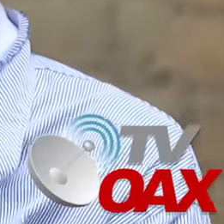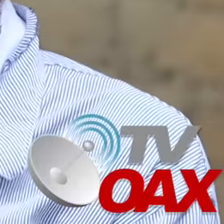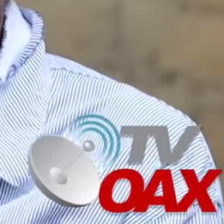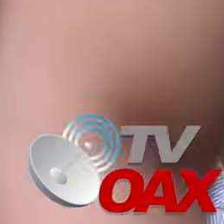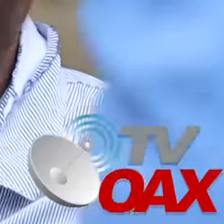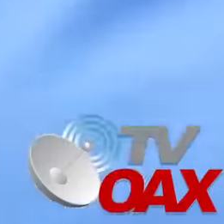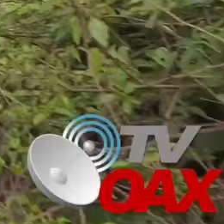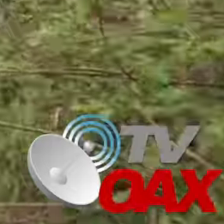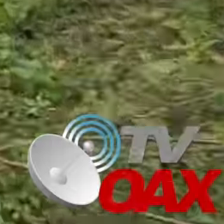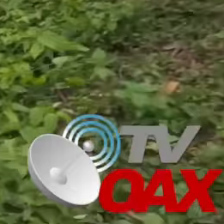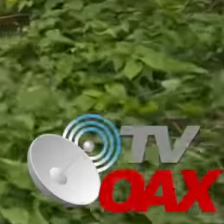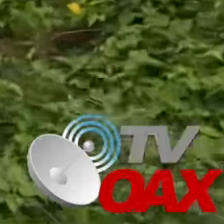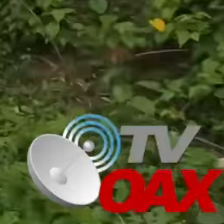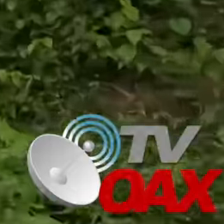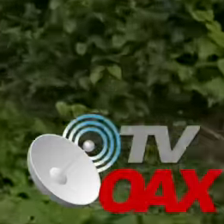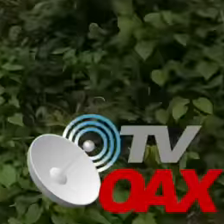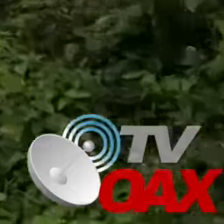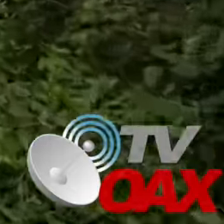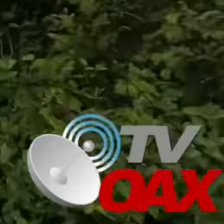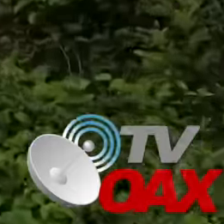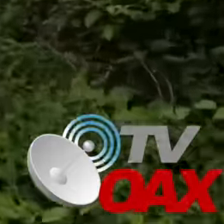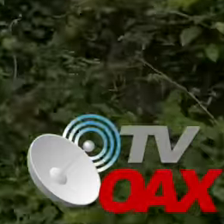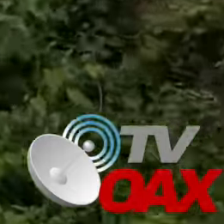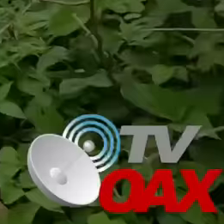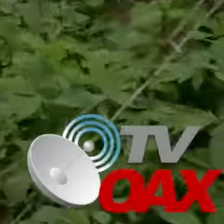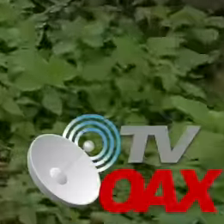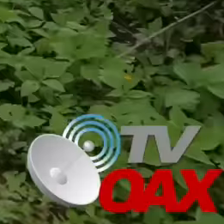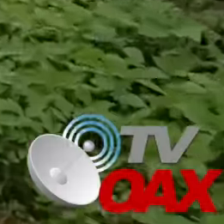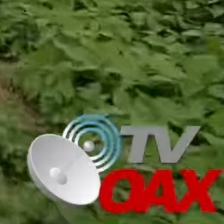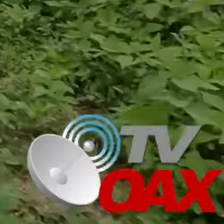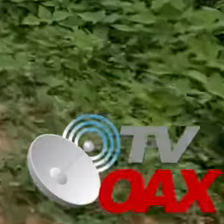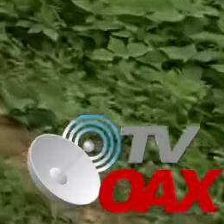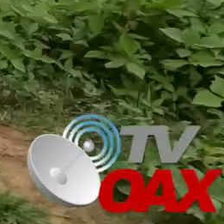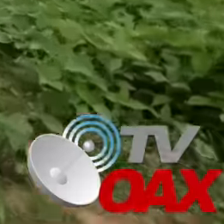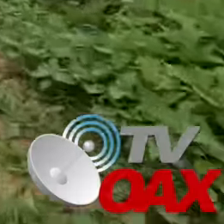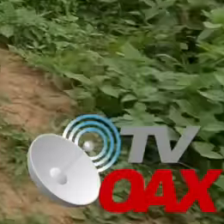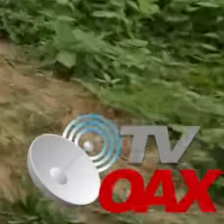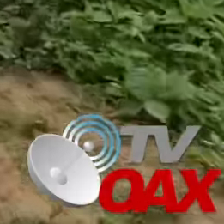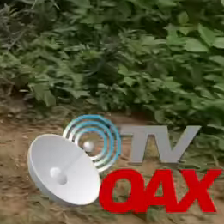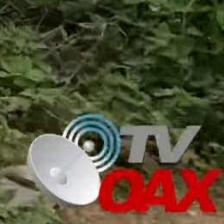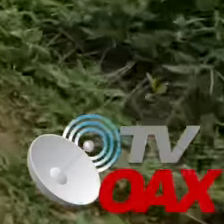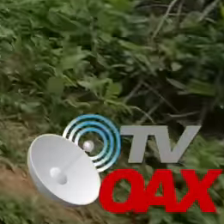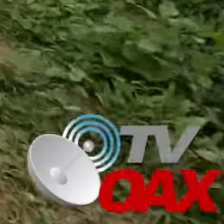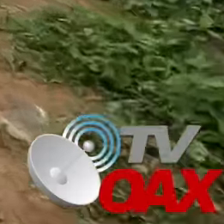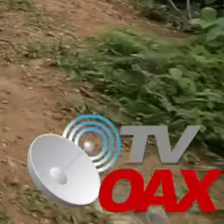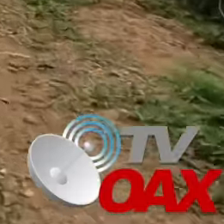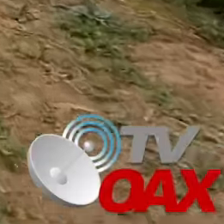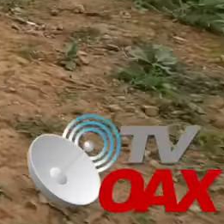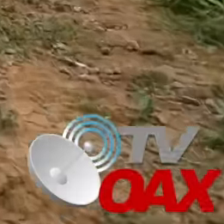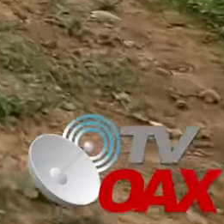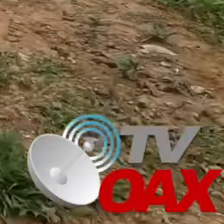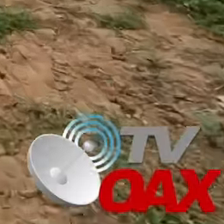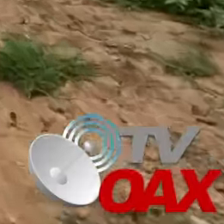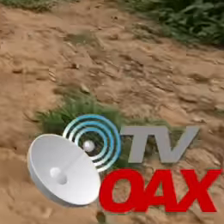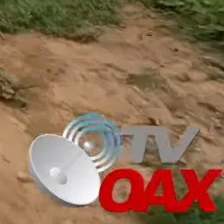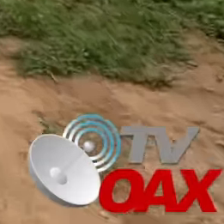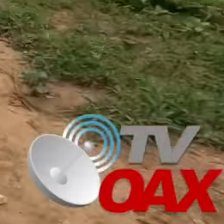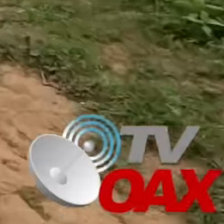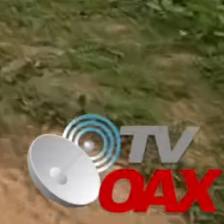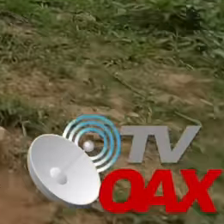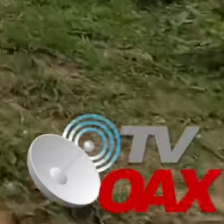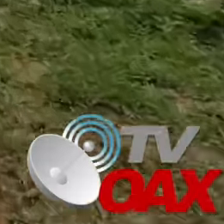olvidados, donde los malos gobiernos nunca les dieron la mano para hacer este tipo de obras.